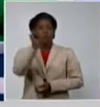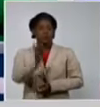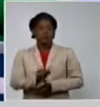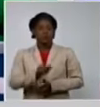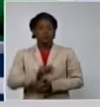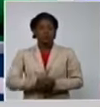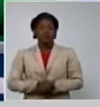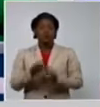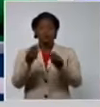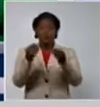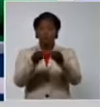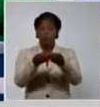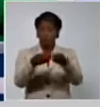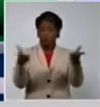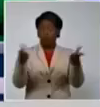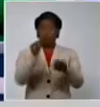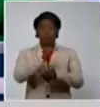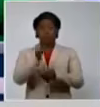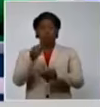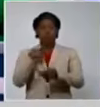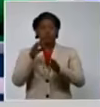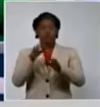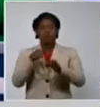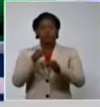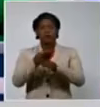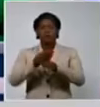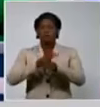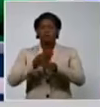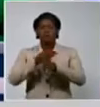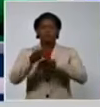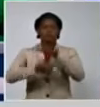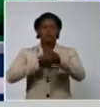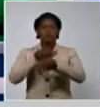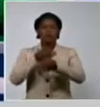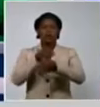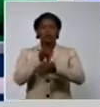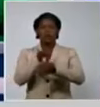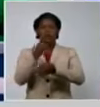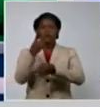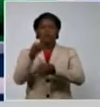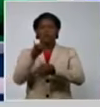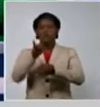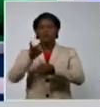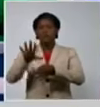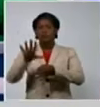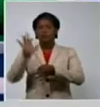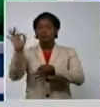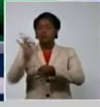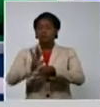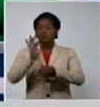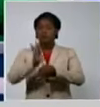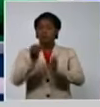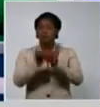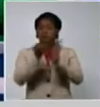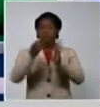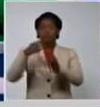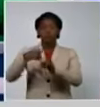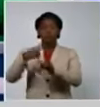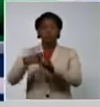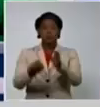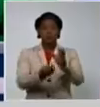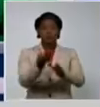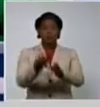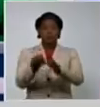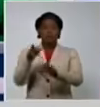las personas, fíjate que estamos hablando del 90, el 95% de los casos que se diagnostican diariamente son